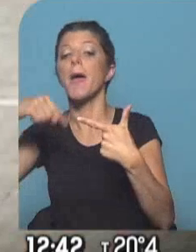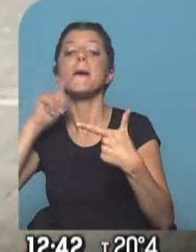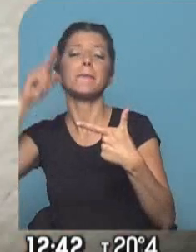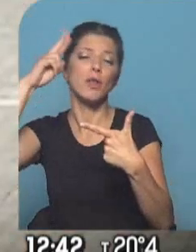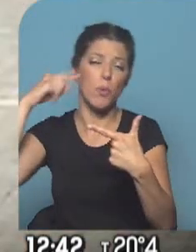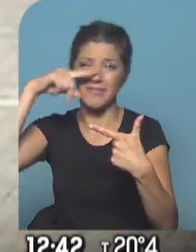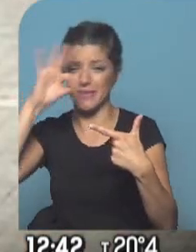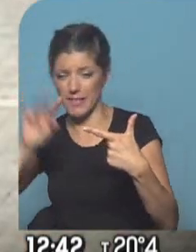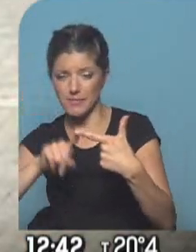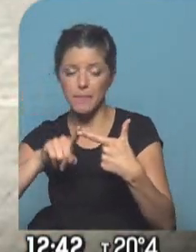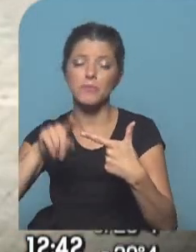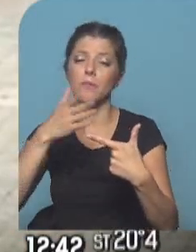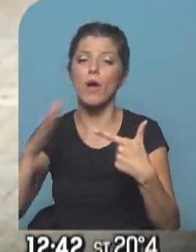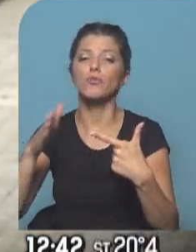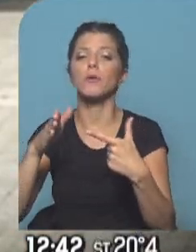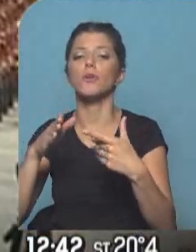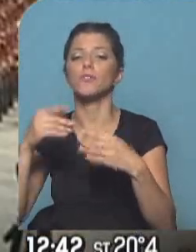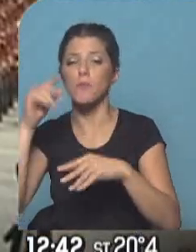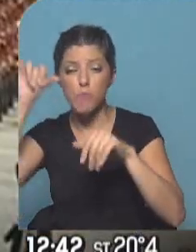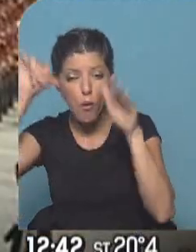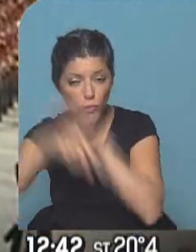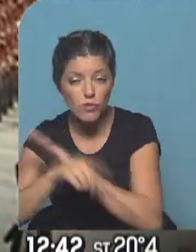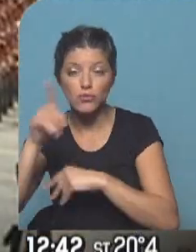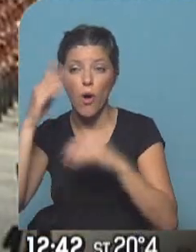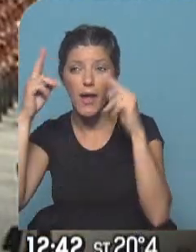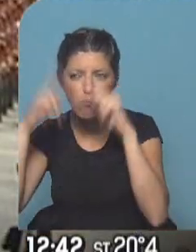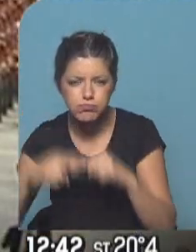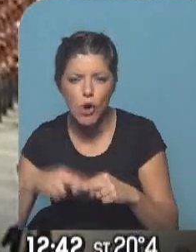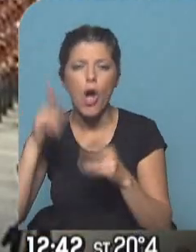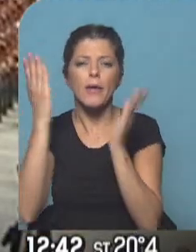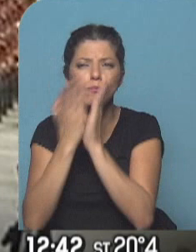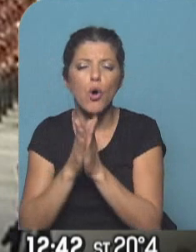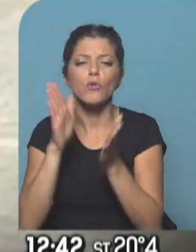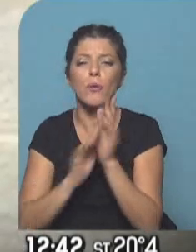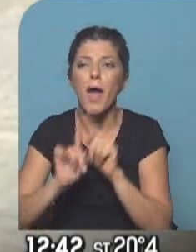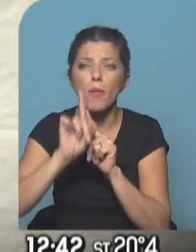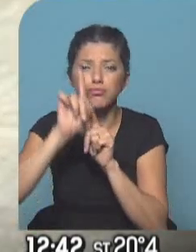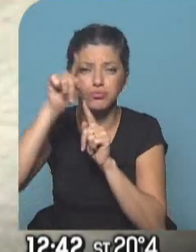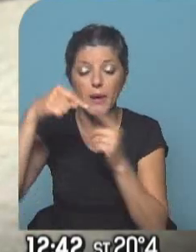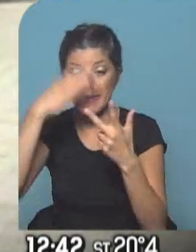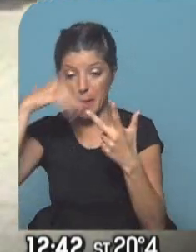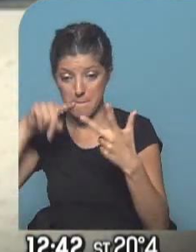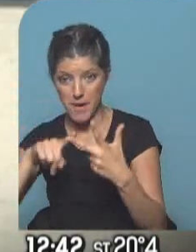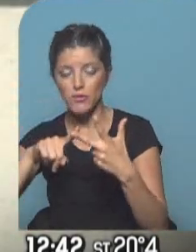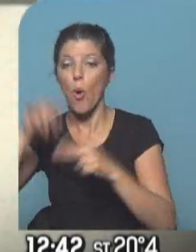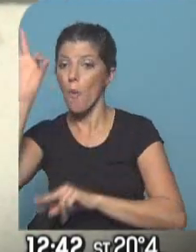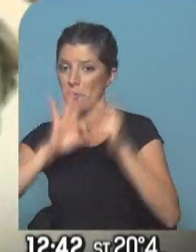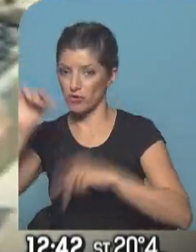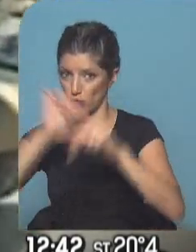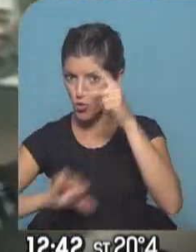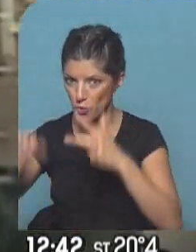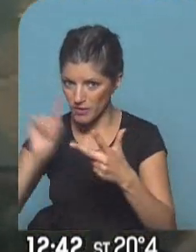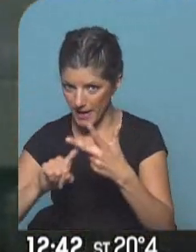las armas químicas y los misiles de corto alcance, y desde entonces apostó a un programa nuclear y otro de misiles balísticos.